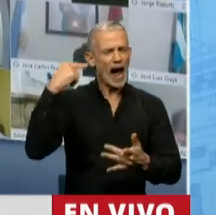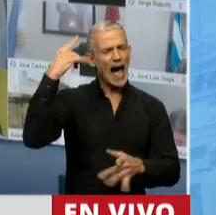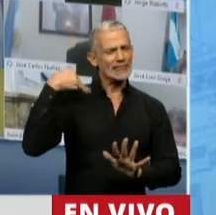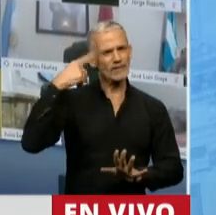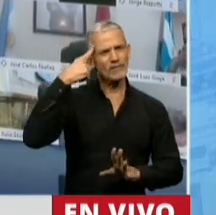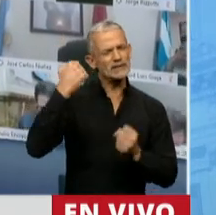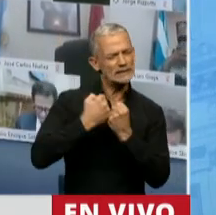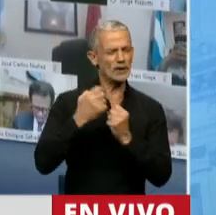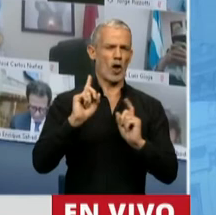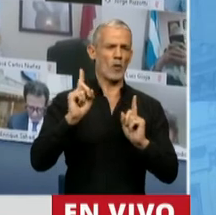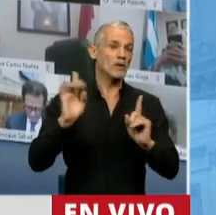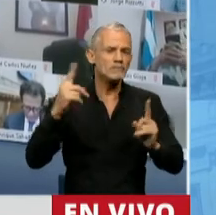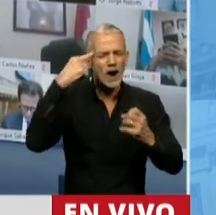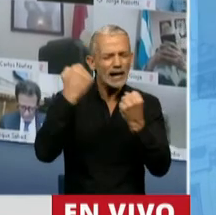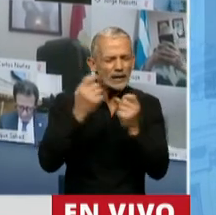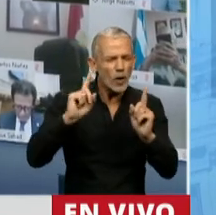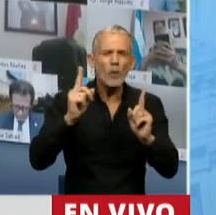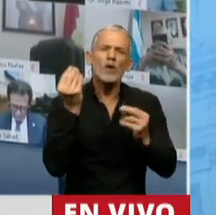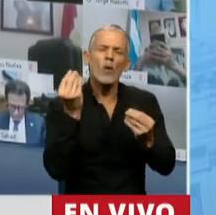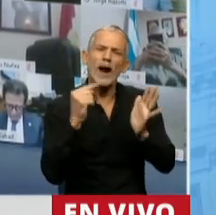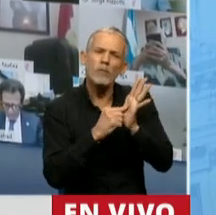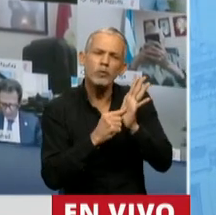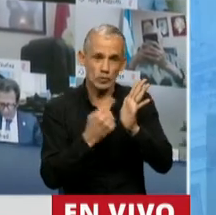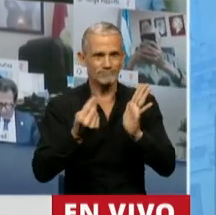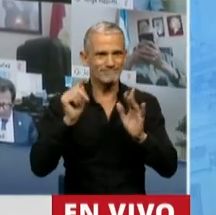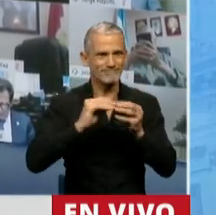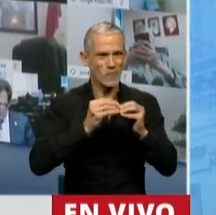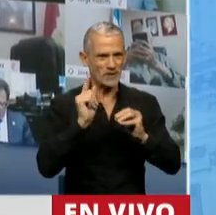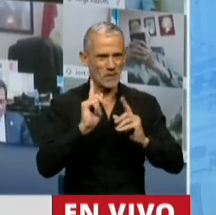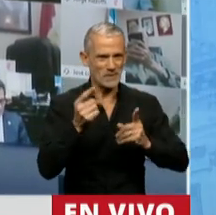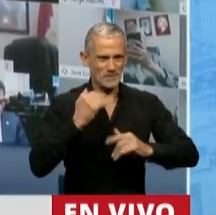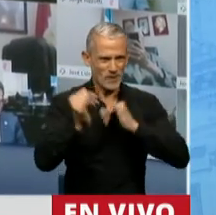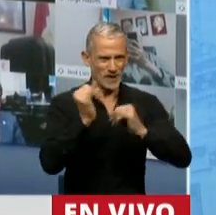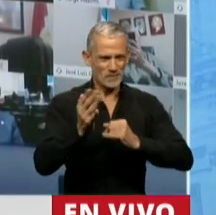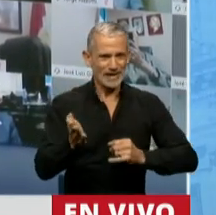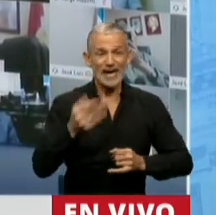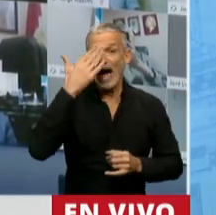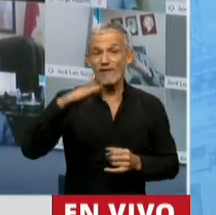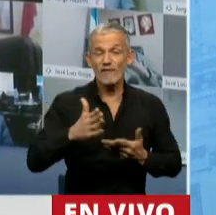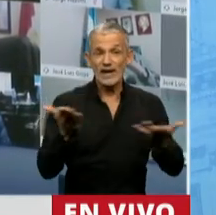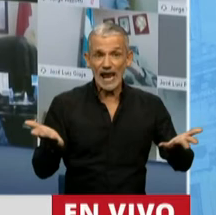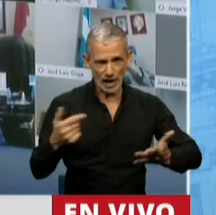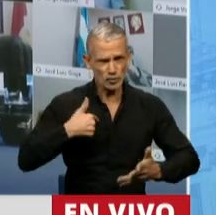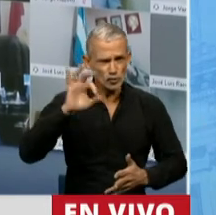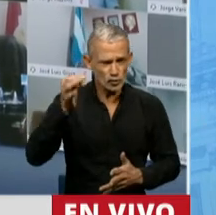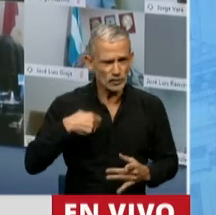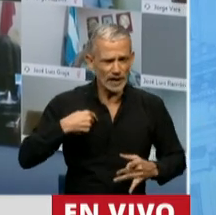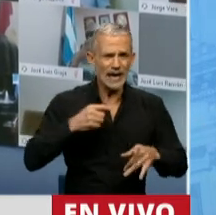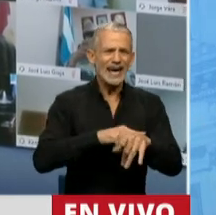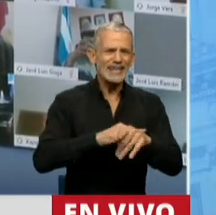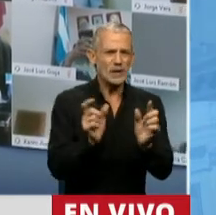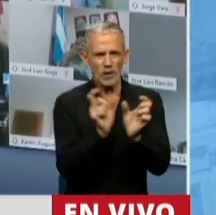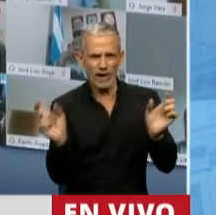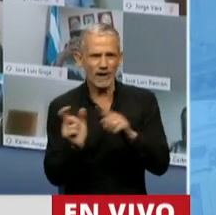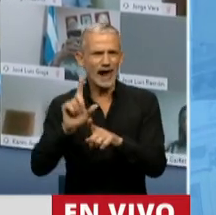disidencia. La disidencia justamente era por este motivo. Y finalmente, yo sé que comparto mi tiempo con